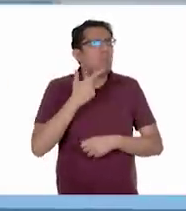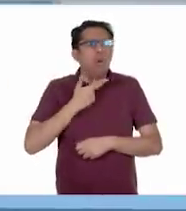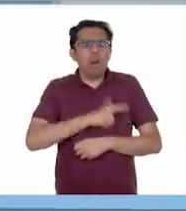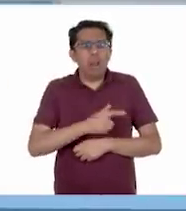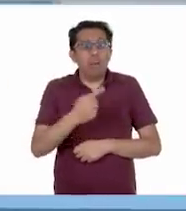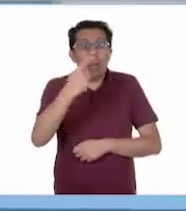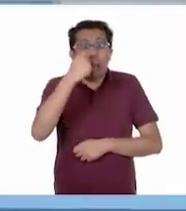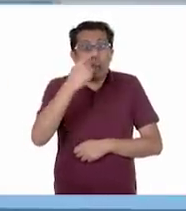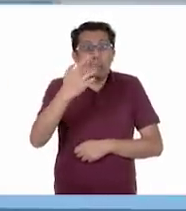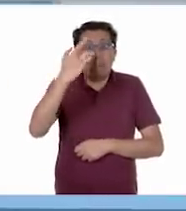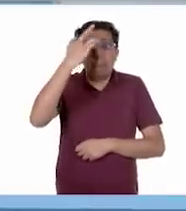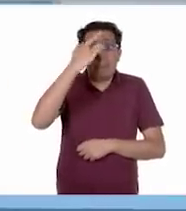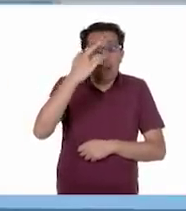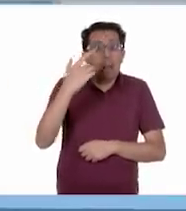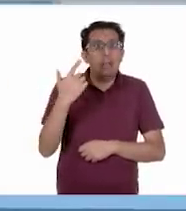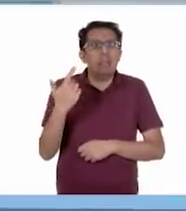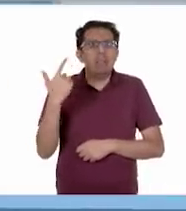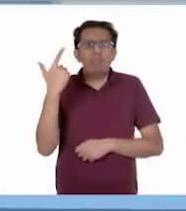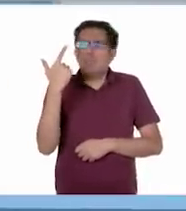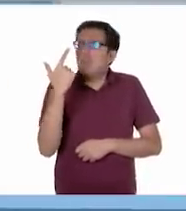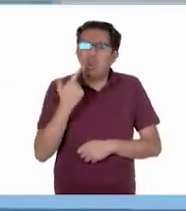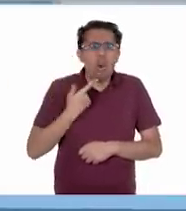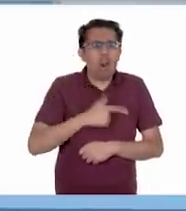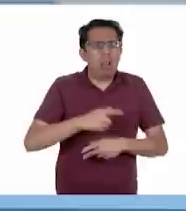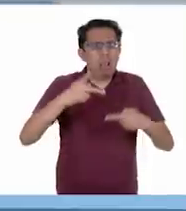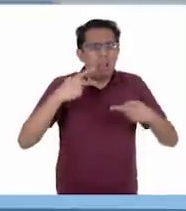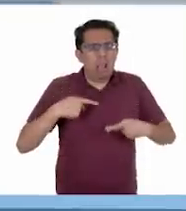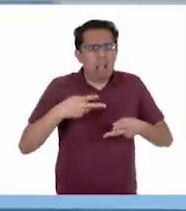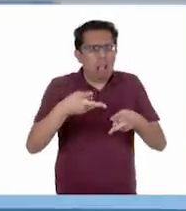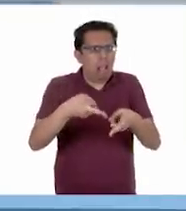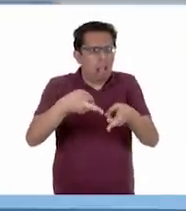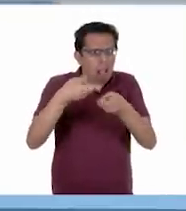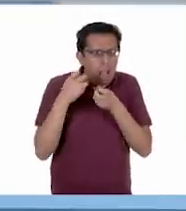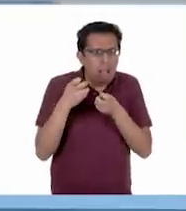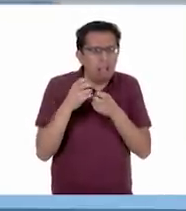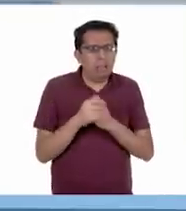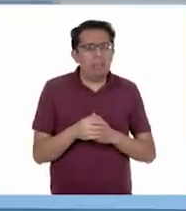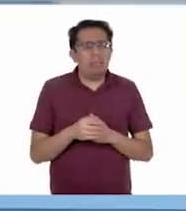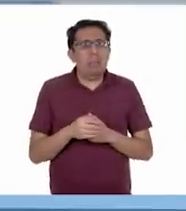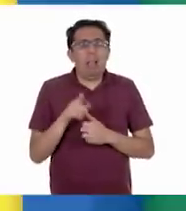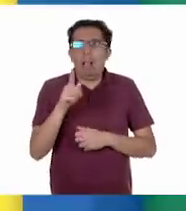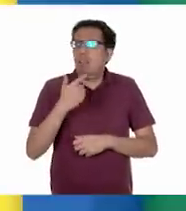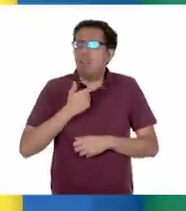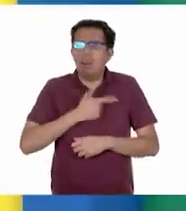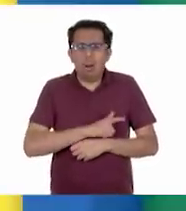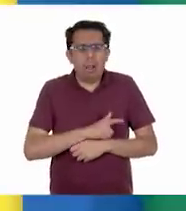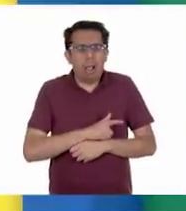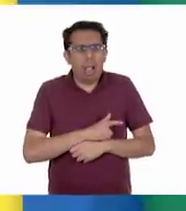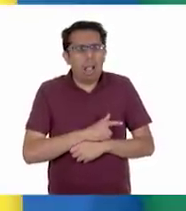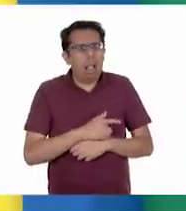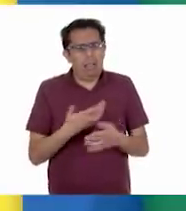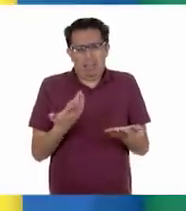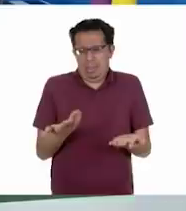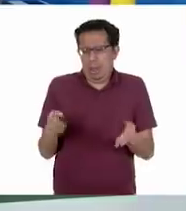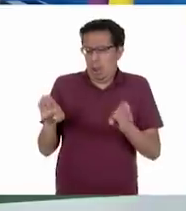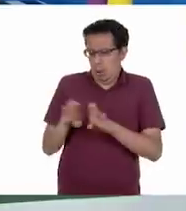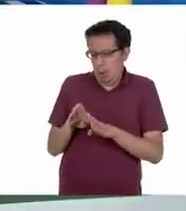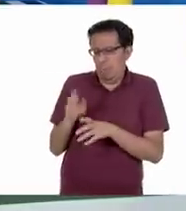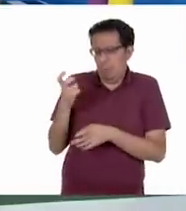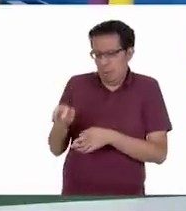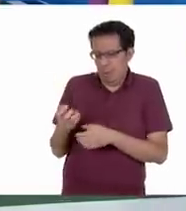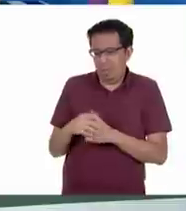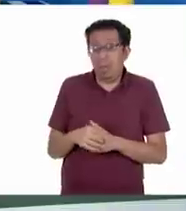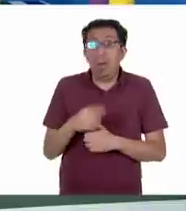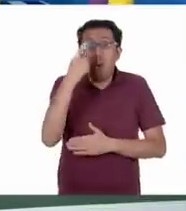le molestan los ladrones. ¿Qué? ¿Los ladrones? Sí, ¿Cómo los está eso, Raulito? ladrones. Es que